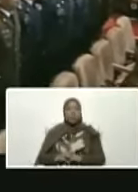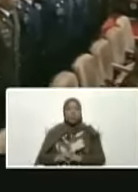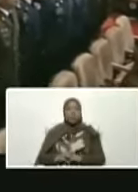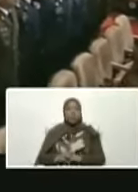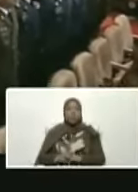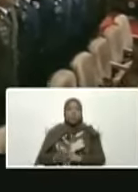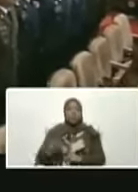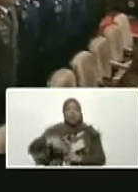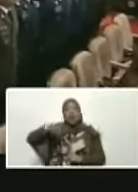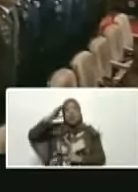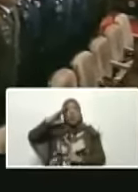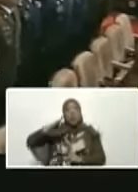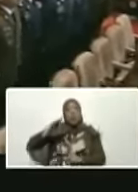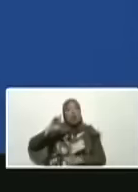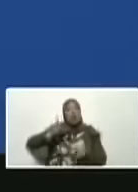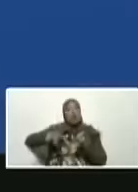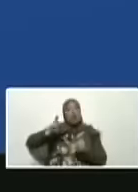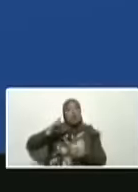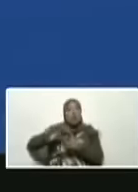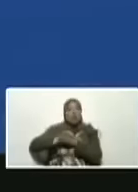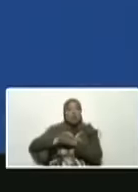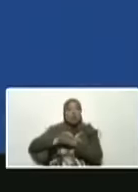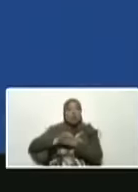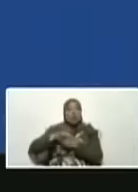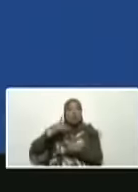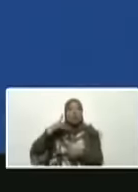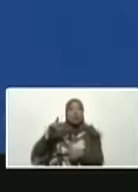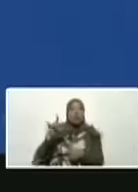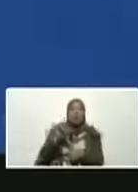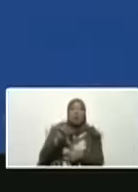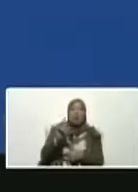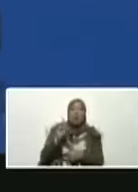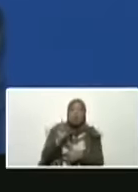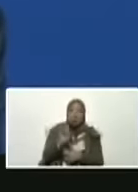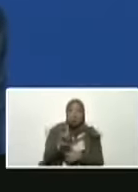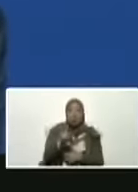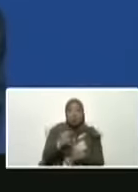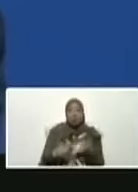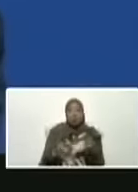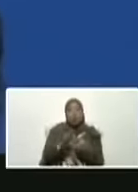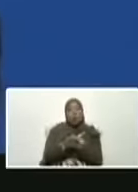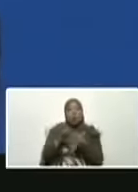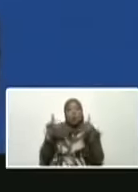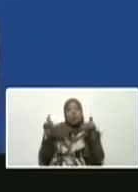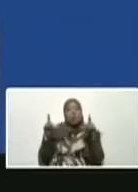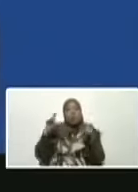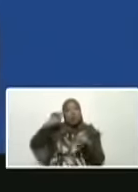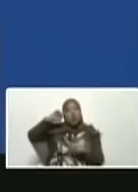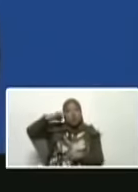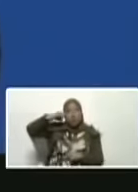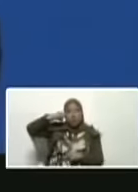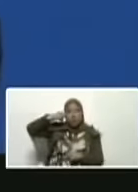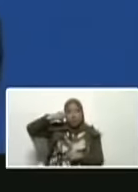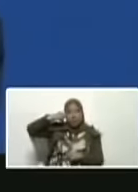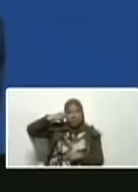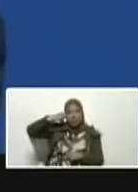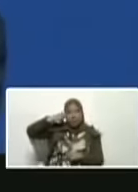a saludarlos a algunos, porque me quiero parar ahí en la mitad y que nos tomen una foto de recuerdo.